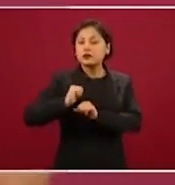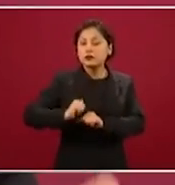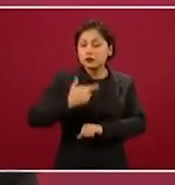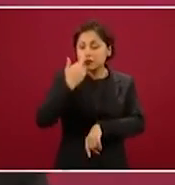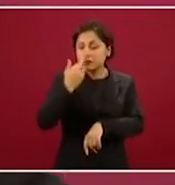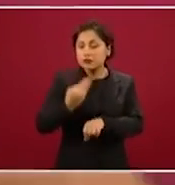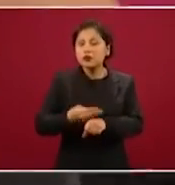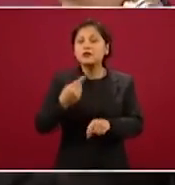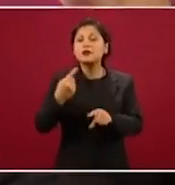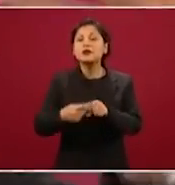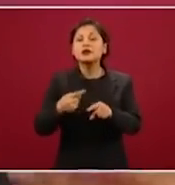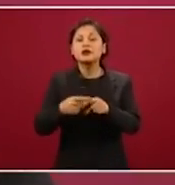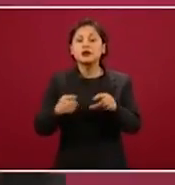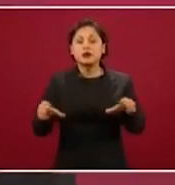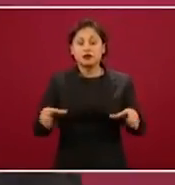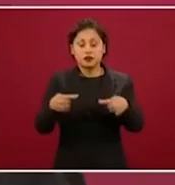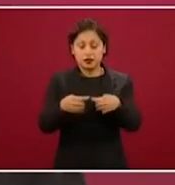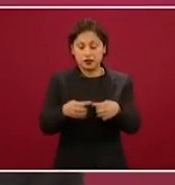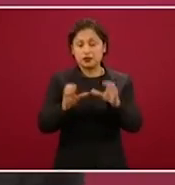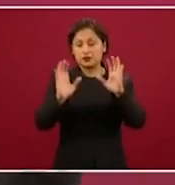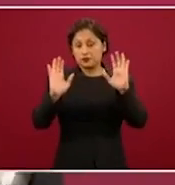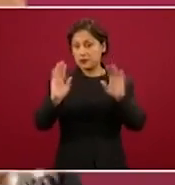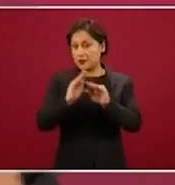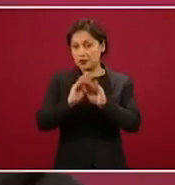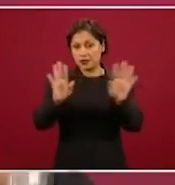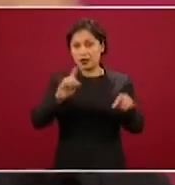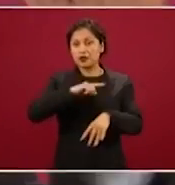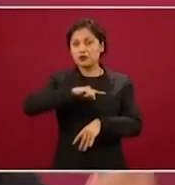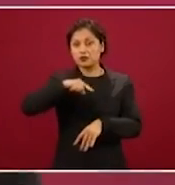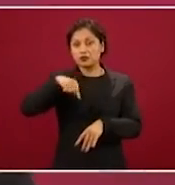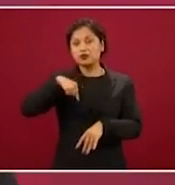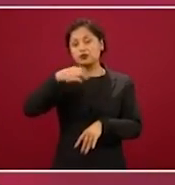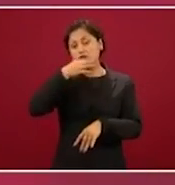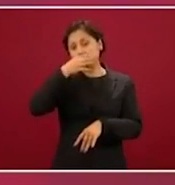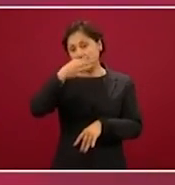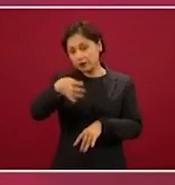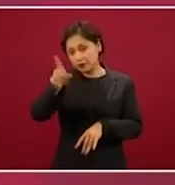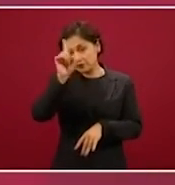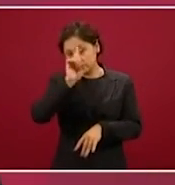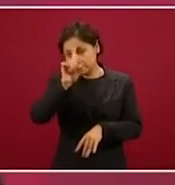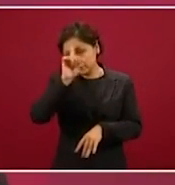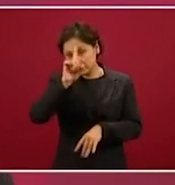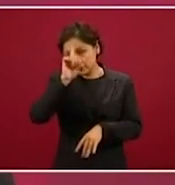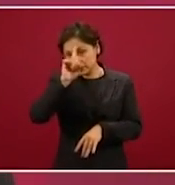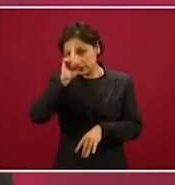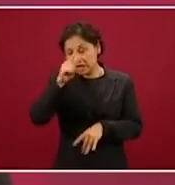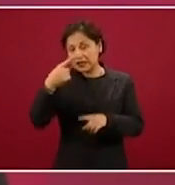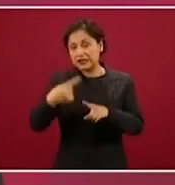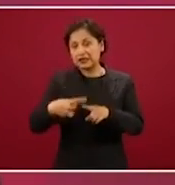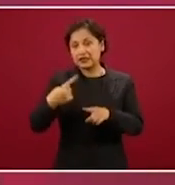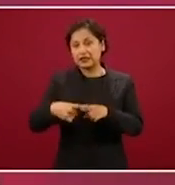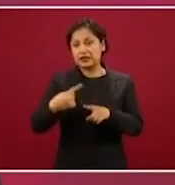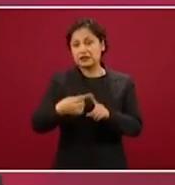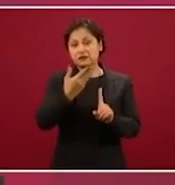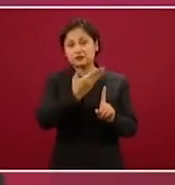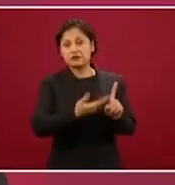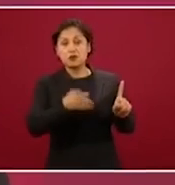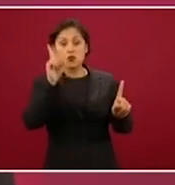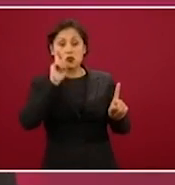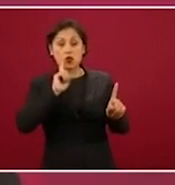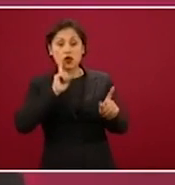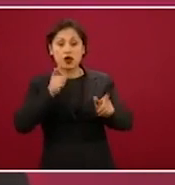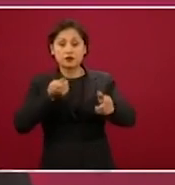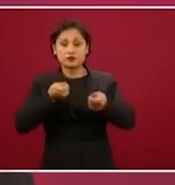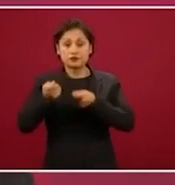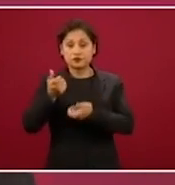haciendo la recomendación respetuosa de que procuren que el tesorero sea mujer porque las